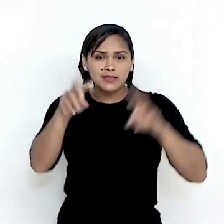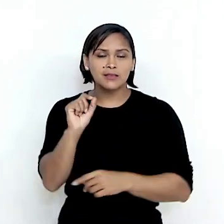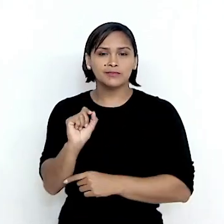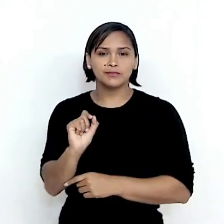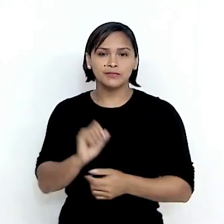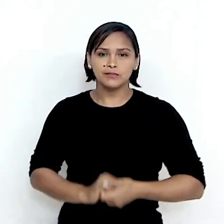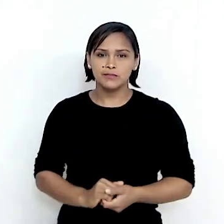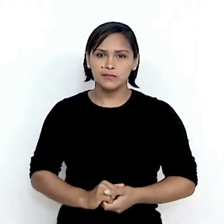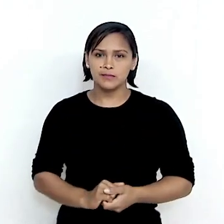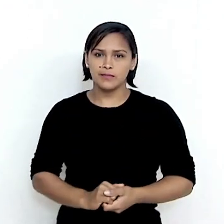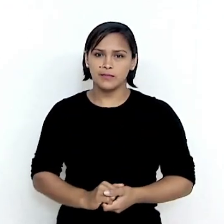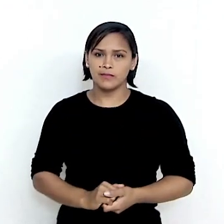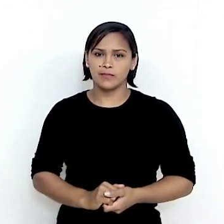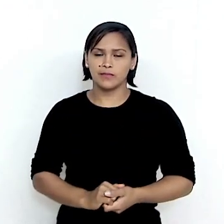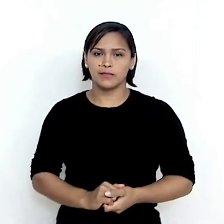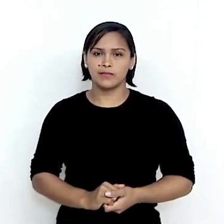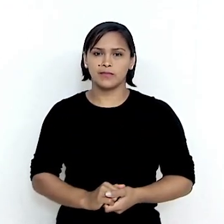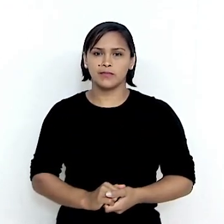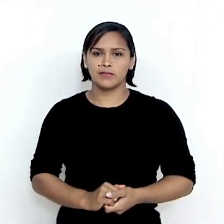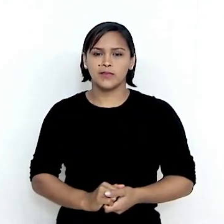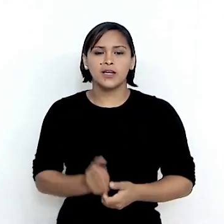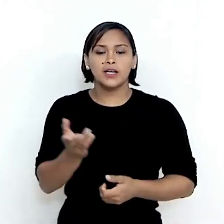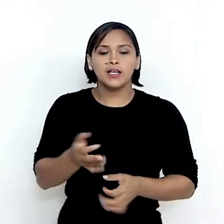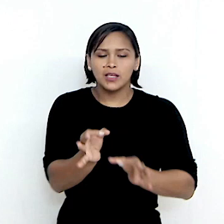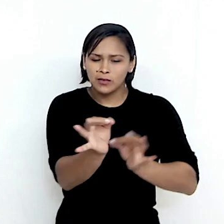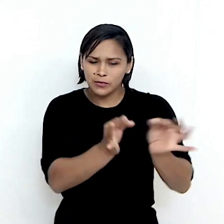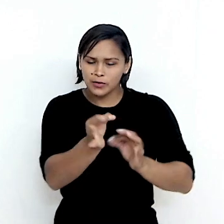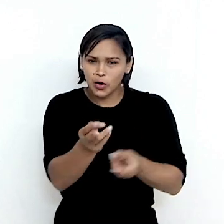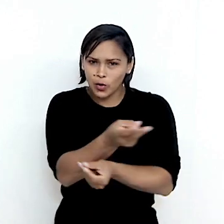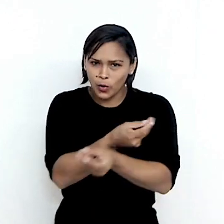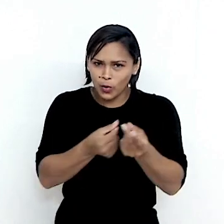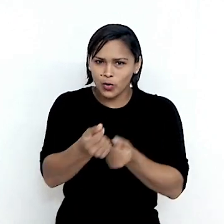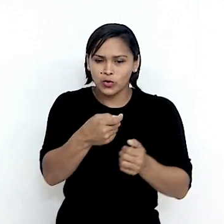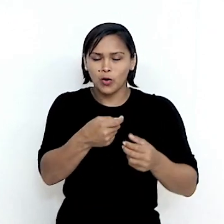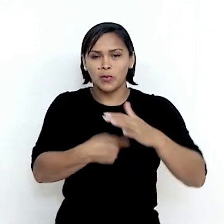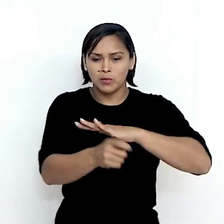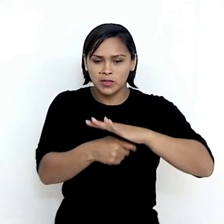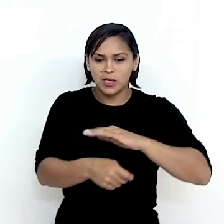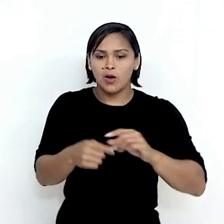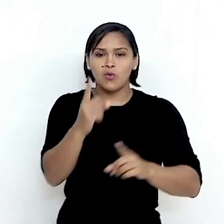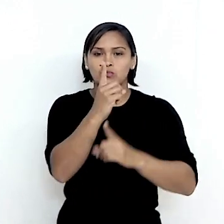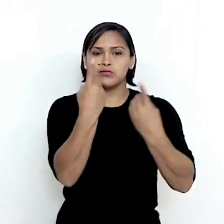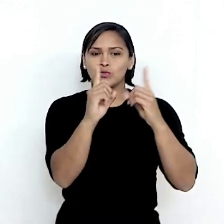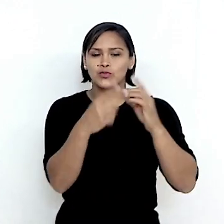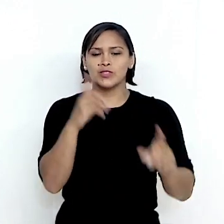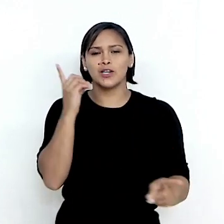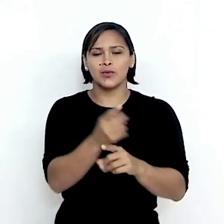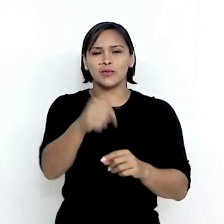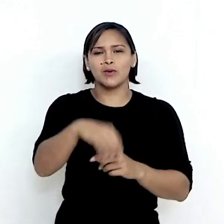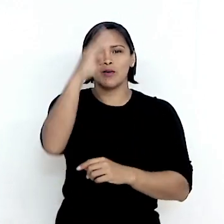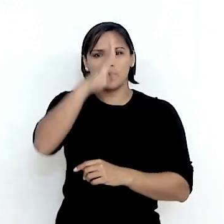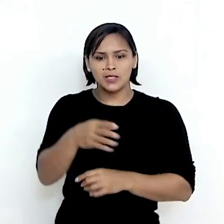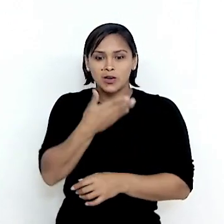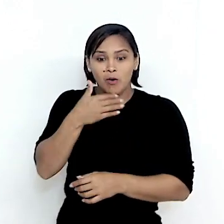destacar que en el ámbito económico y comercial, Chile encontró en Brasil a un socio clave. El